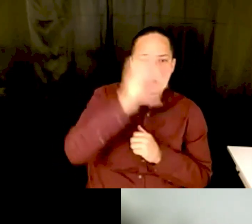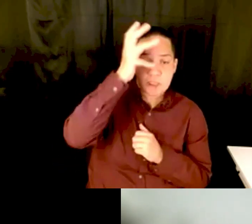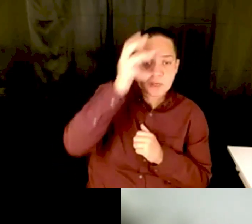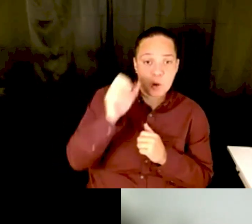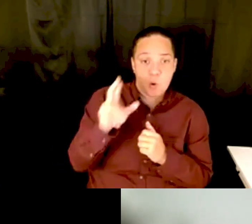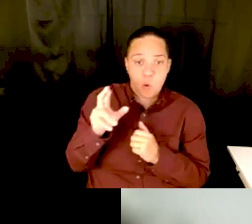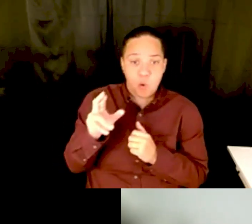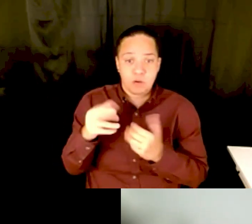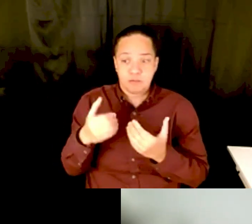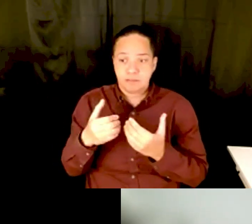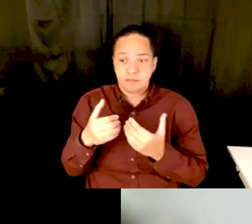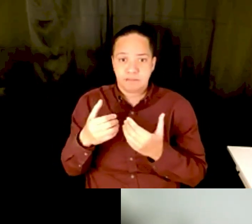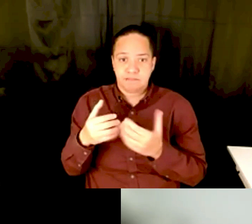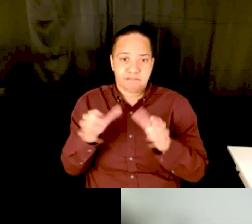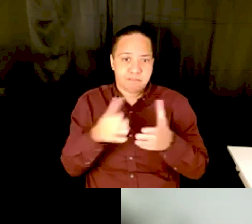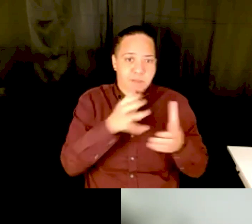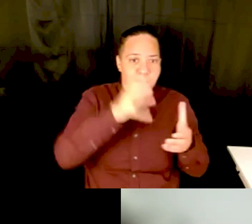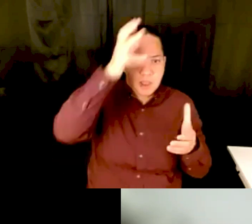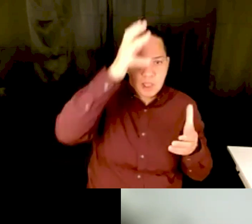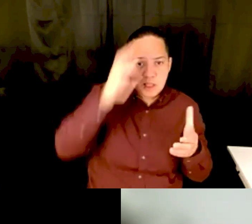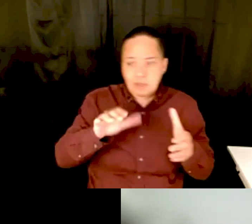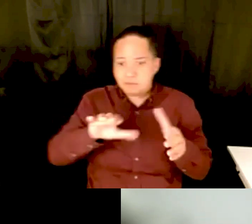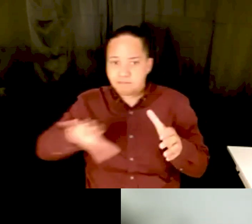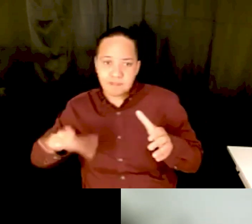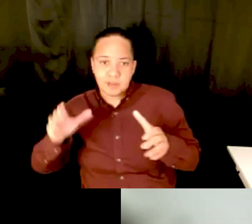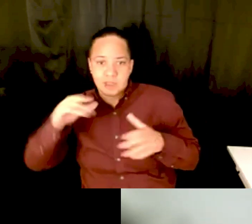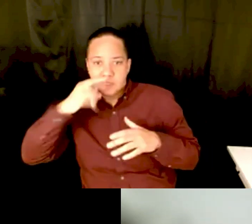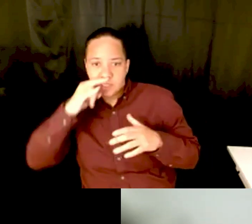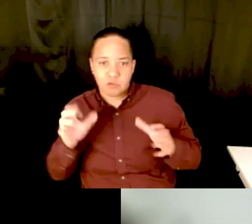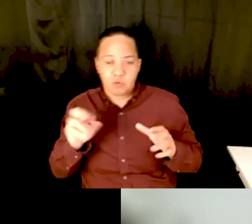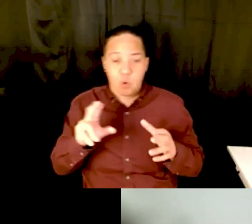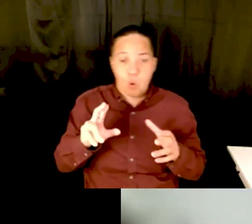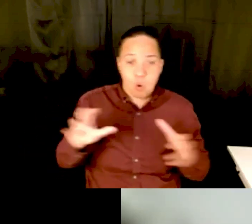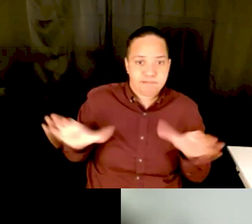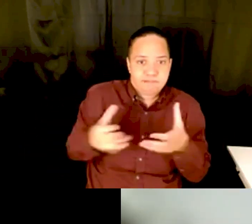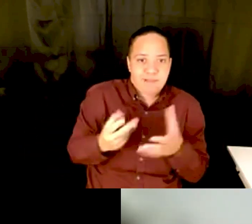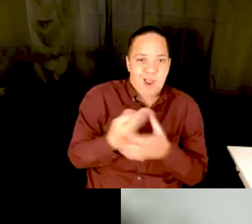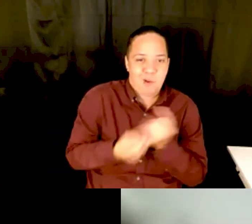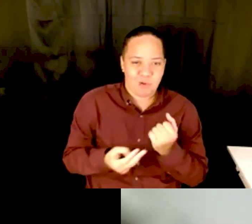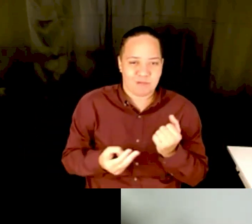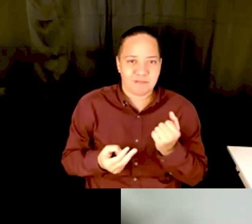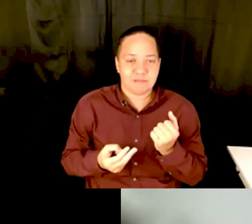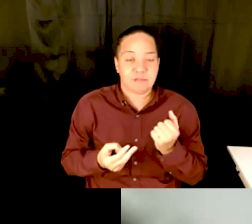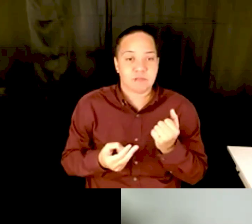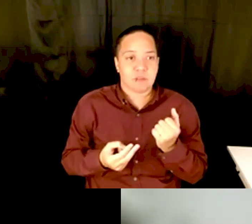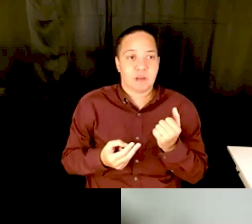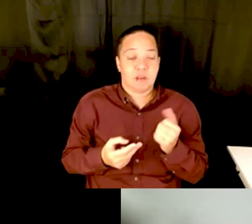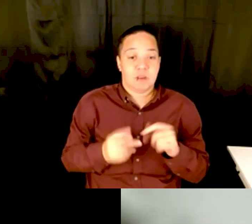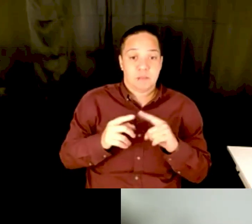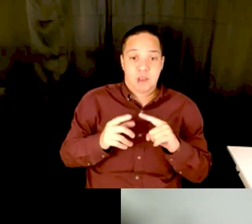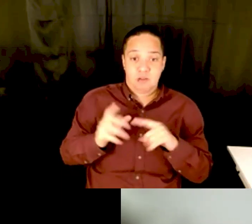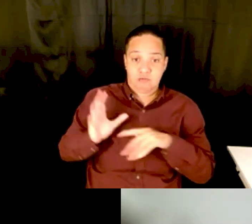de padres dividirlo solamente con el niño, solamente con los padres o con ambos. Pero si de uso